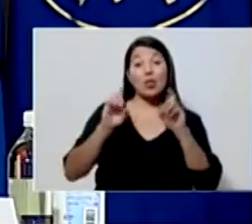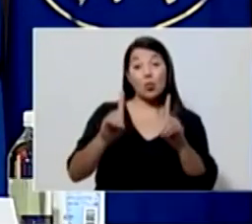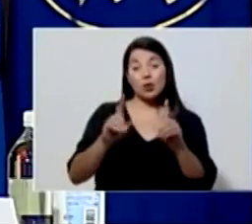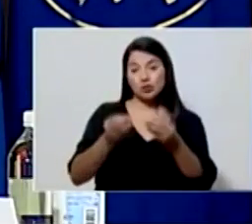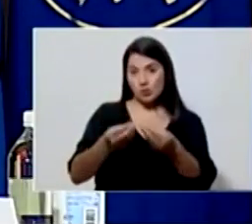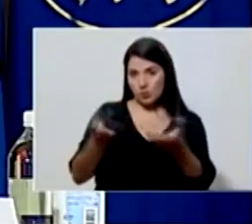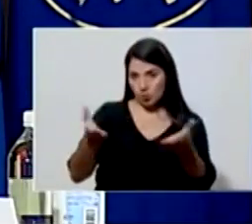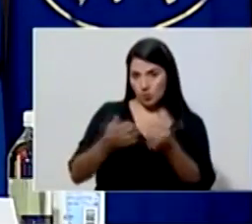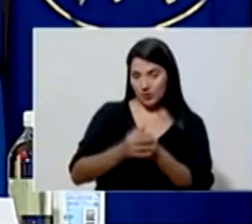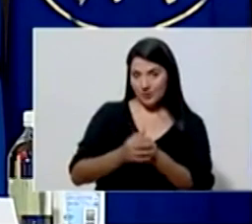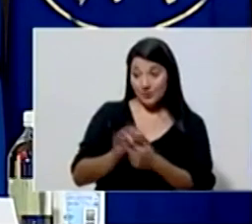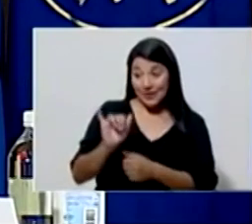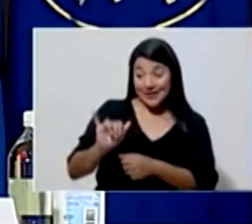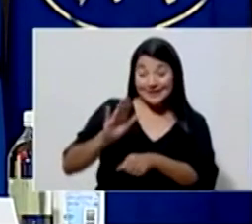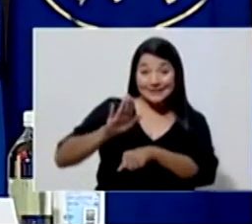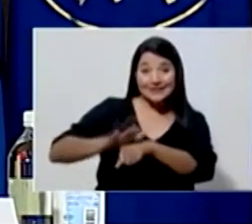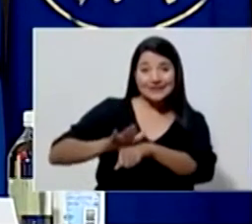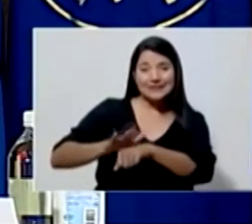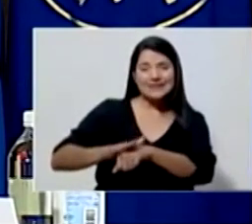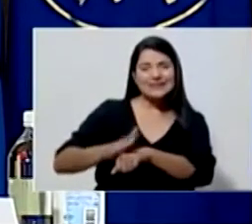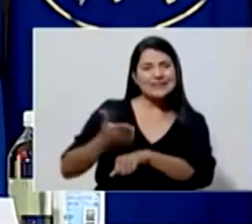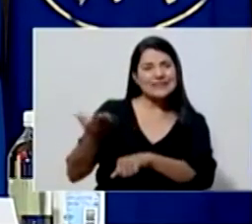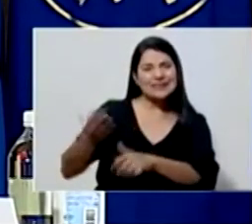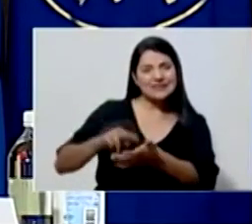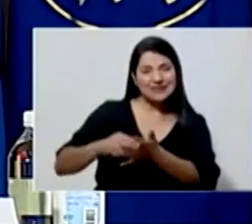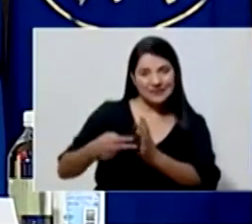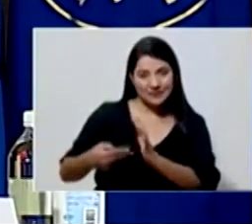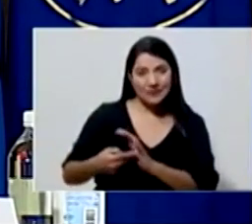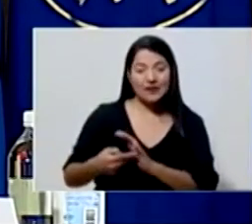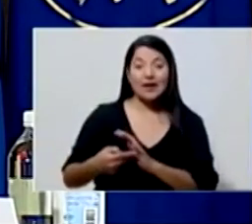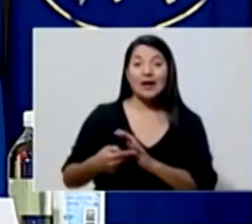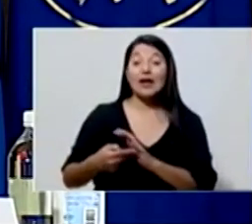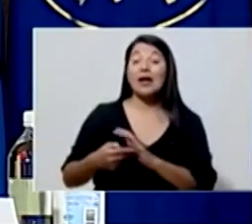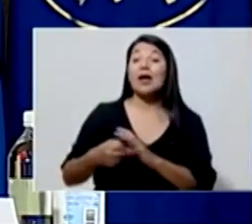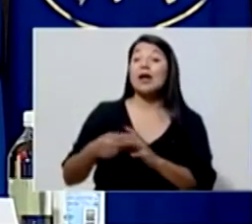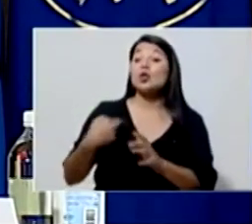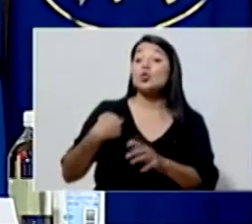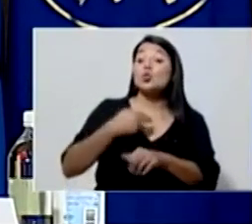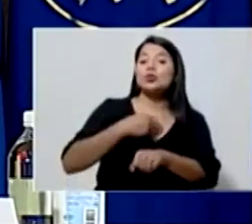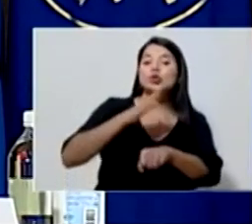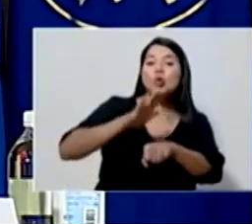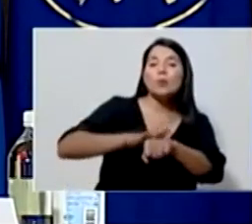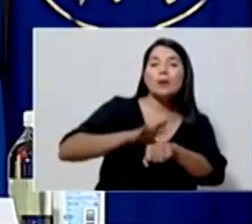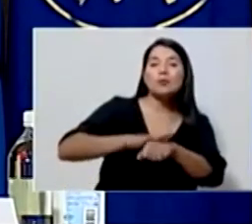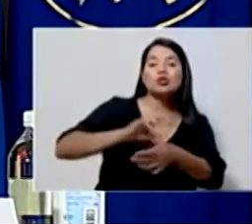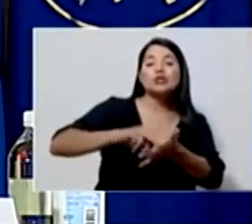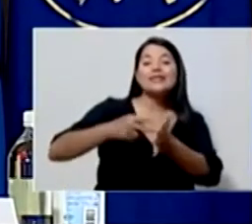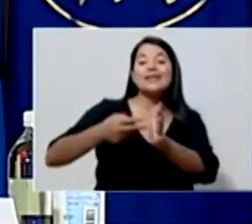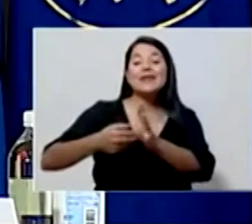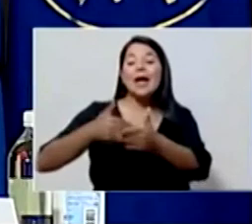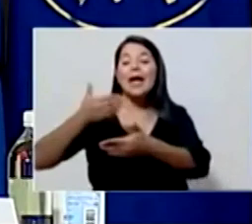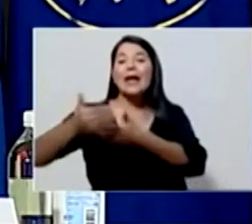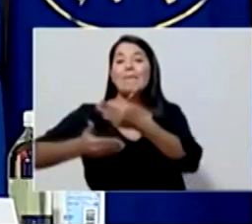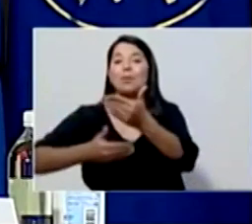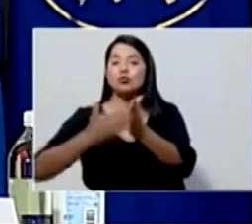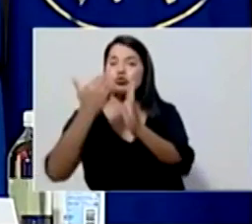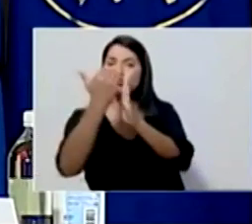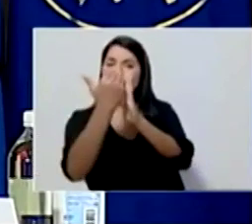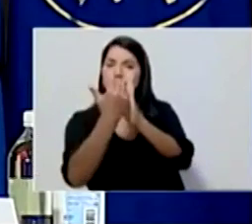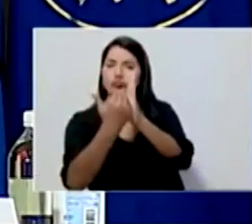bueno, lo único que indica es que el protocolo que se ha trabajado, que ha trabajado el MEP, cumple